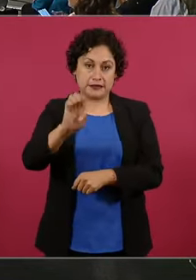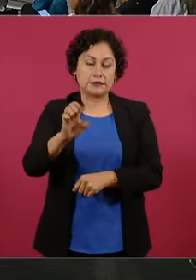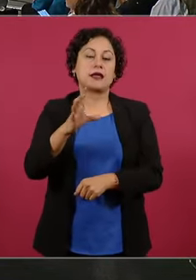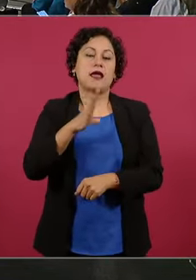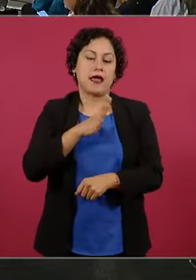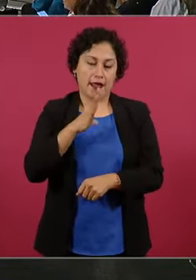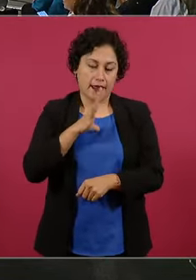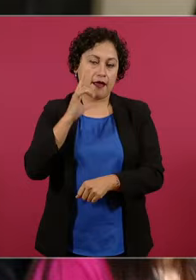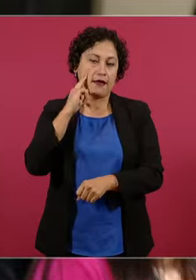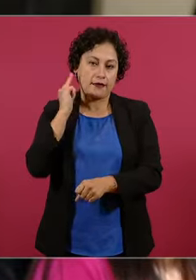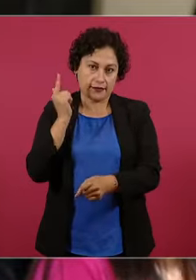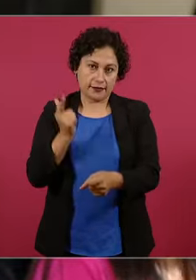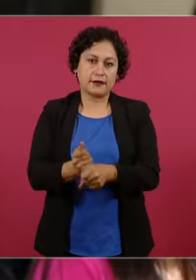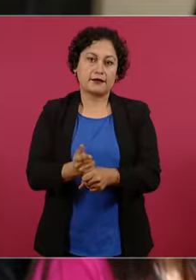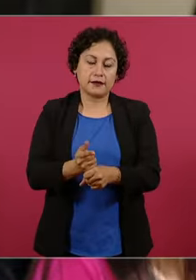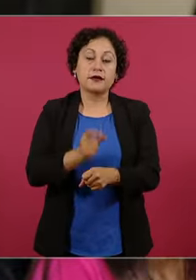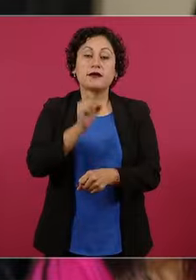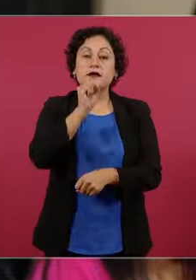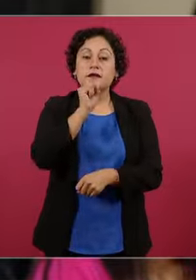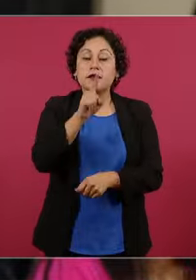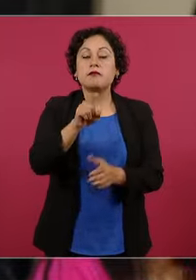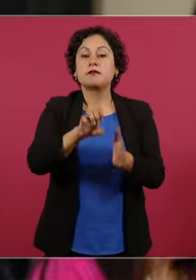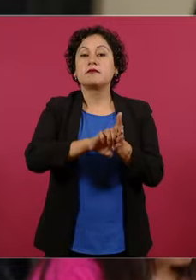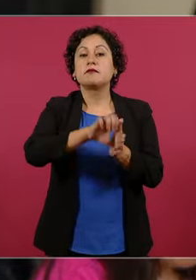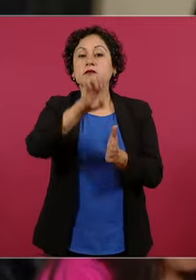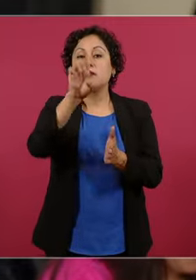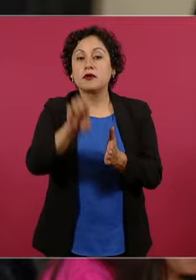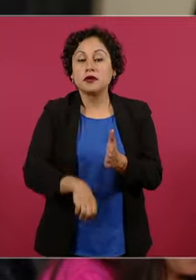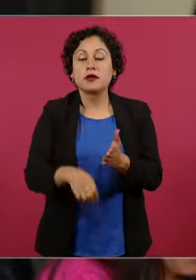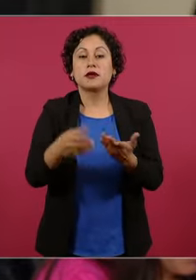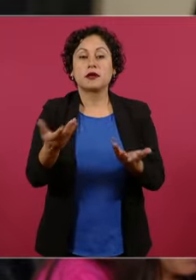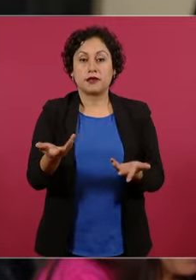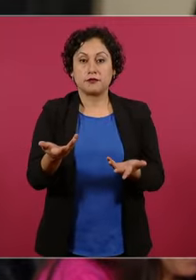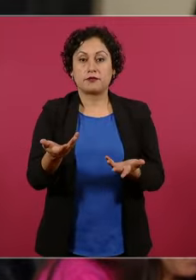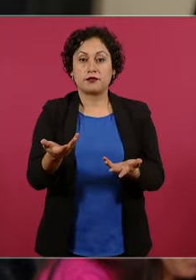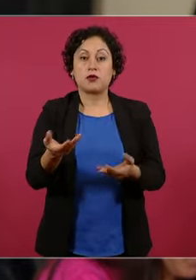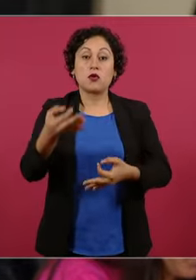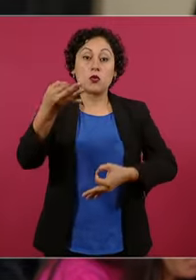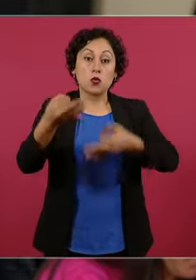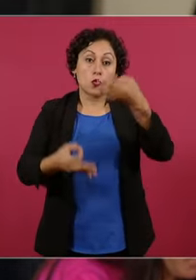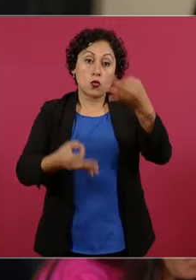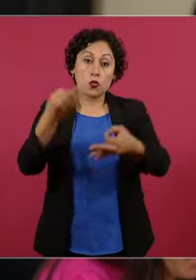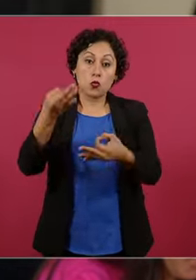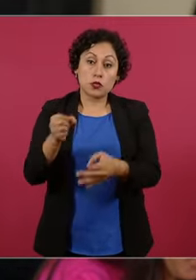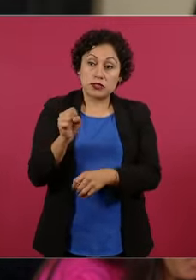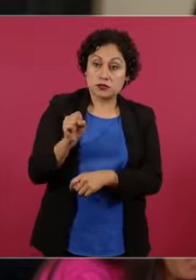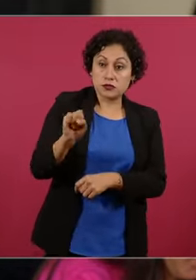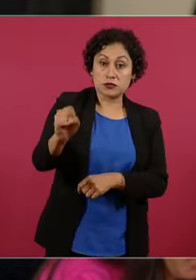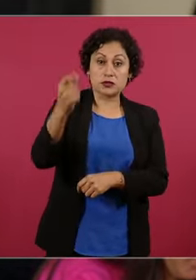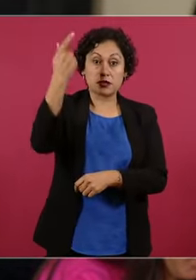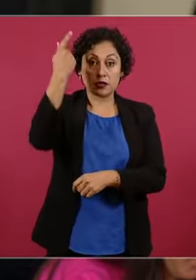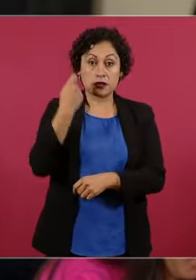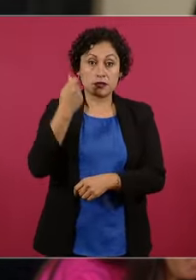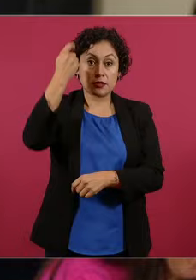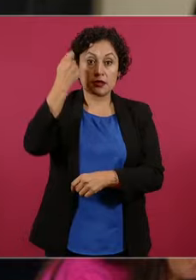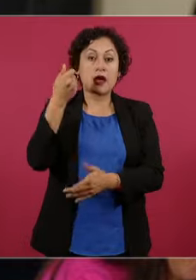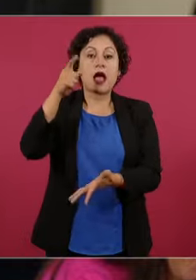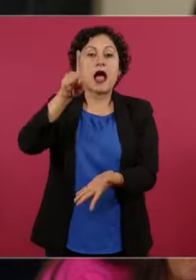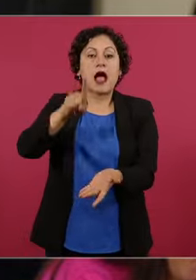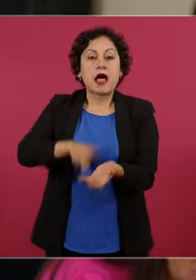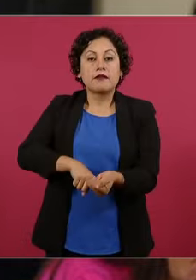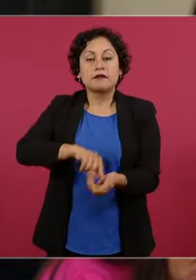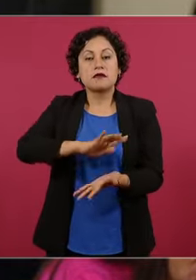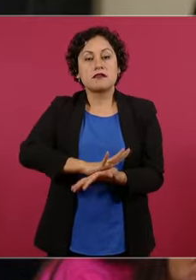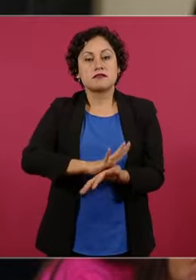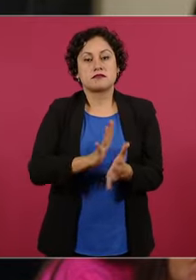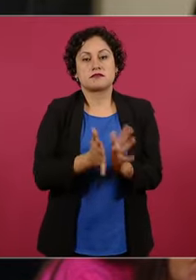la situación de cuando se dictan juicios a favor de los pensionados, pues hay contubernio por ahí de parte